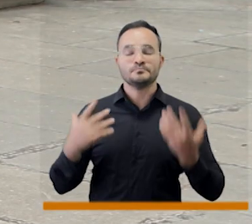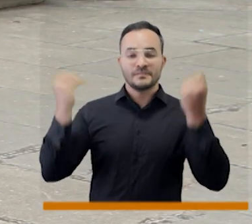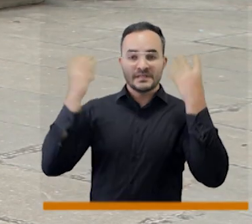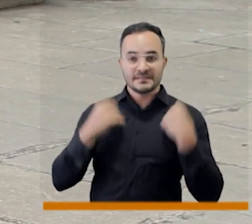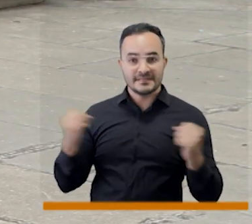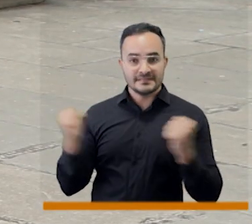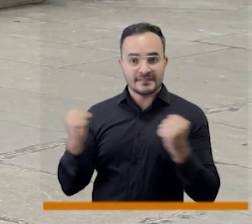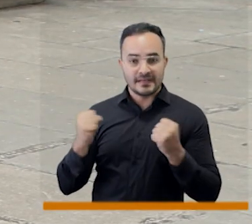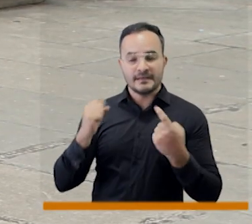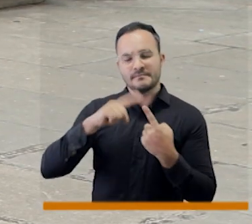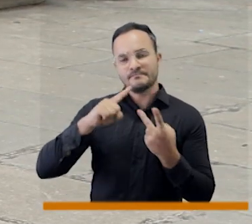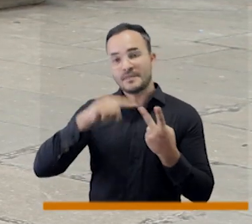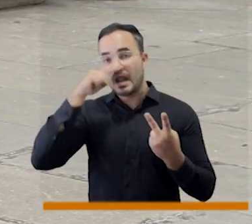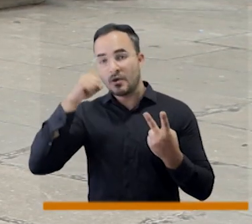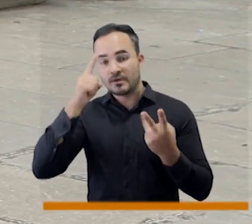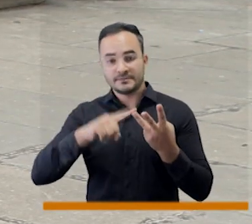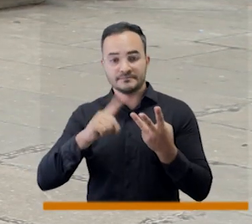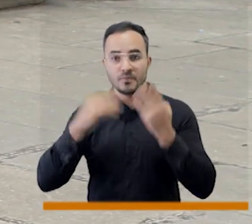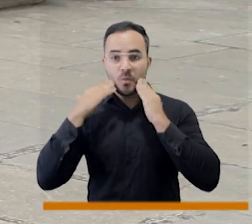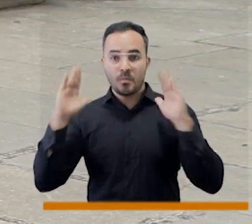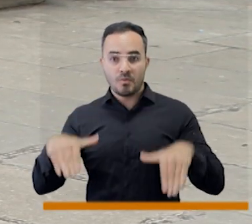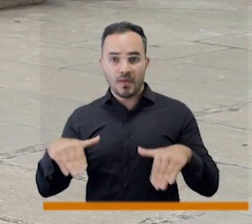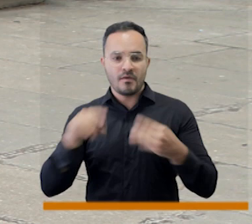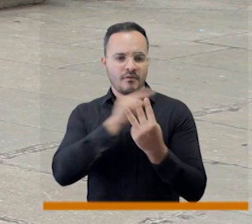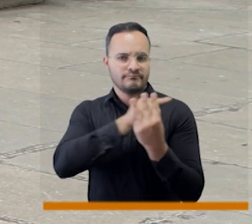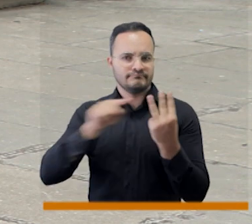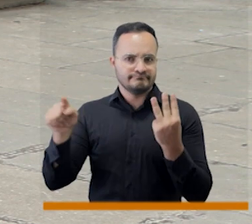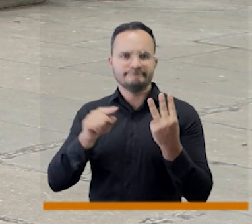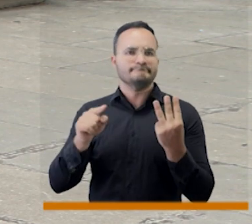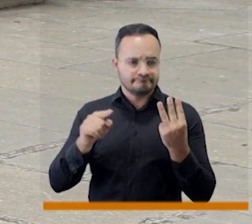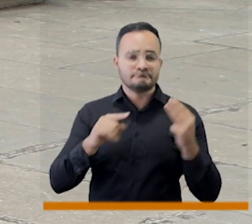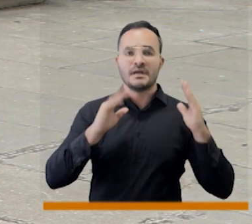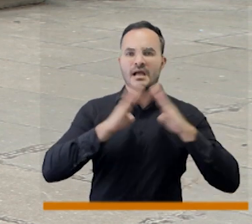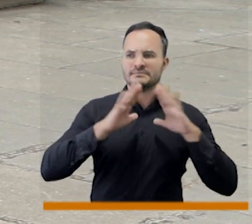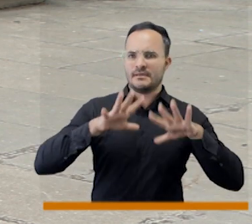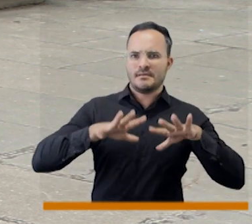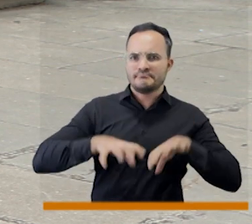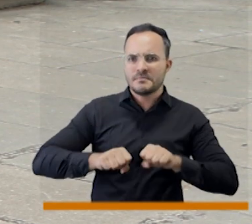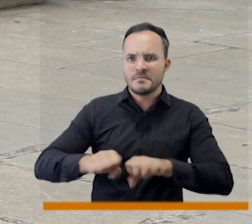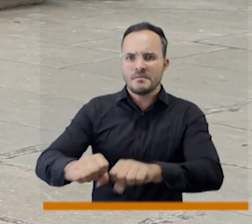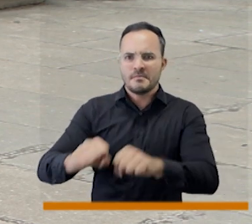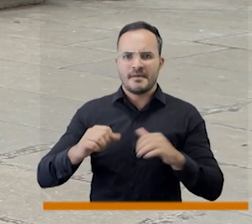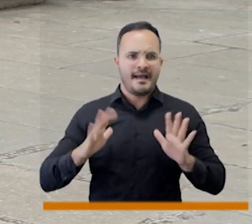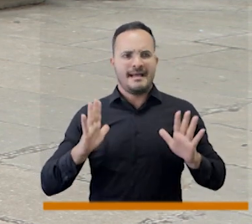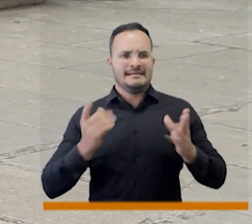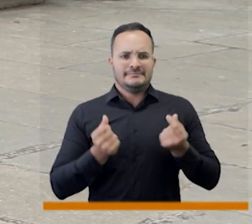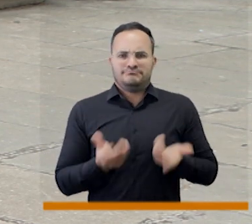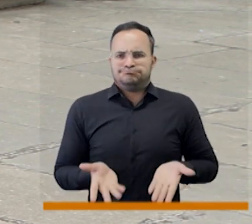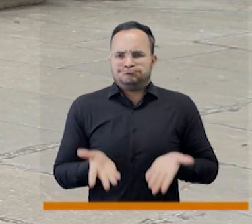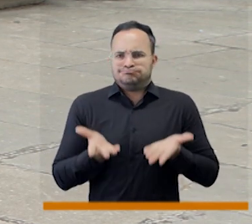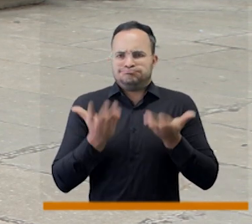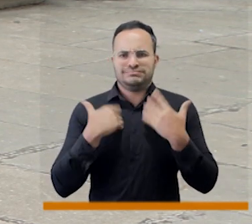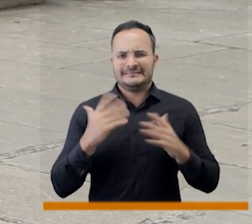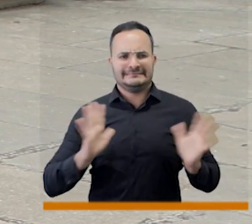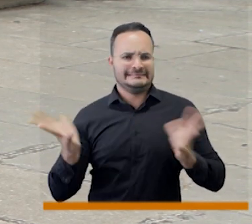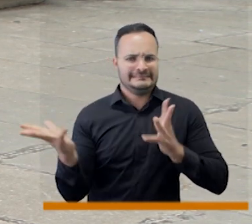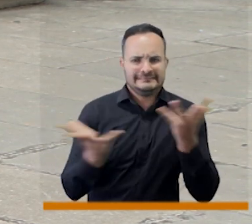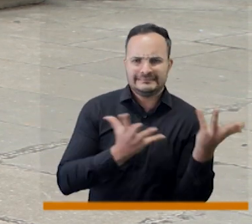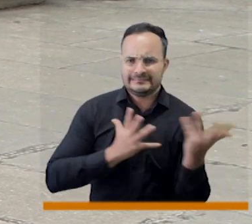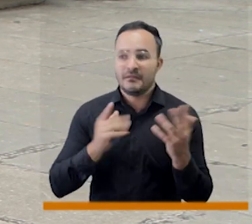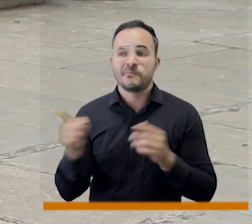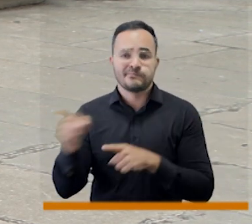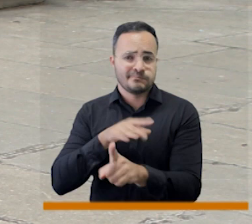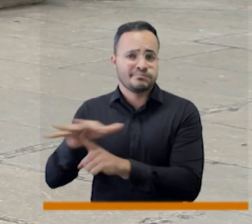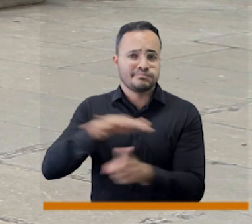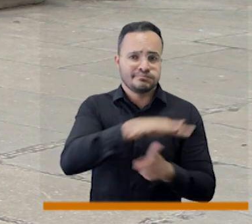En Santa Elena, así como Laureles y El Poblado, el fenómeno de la gentrificación también hace metástasis, por llamarlo de alguna manera. Un plantón